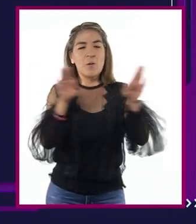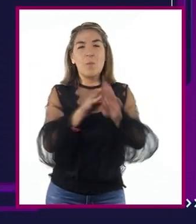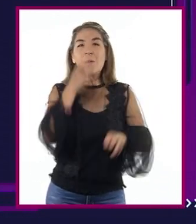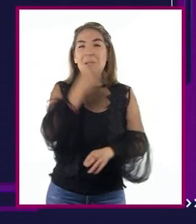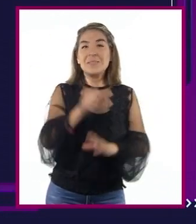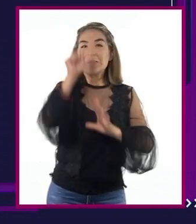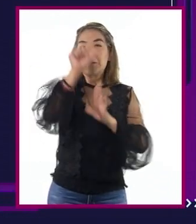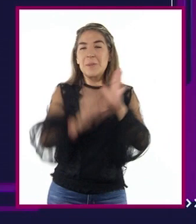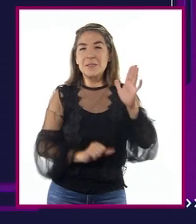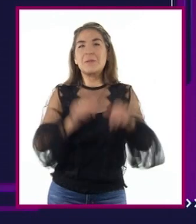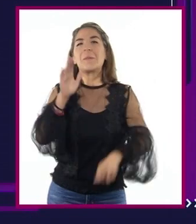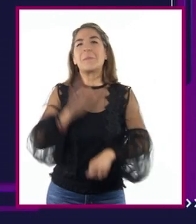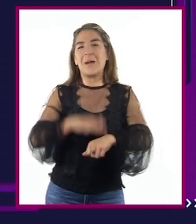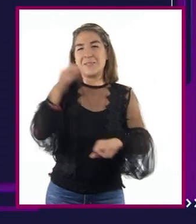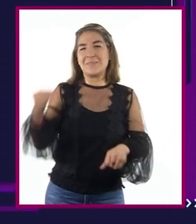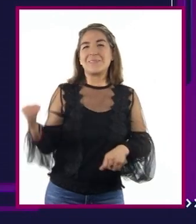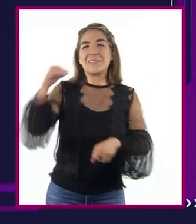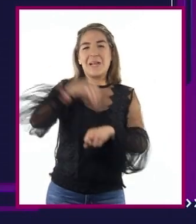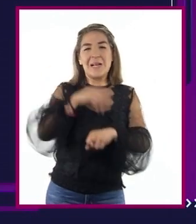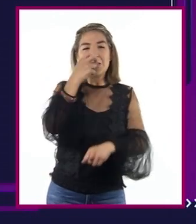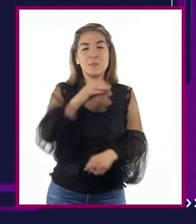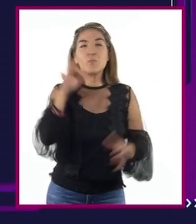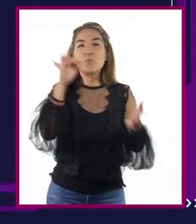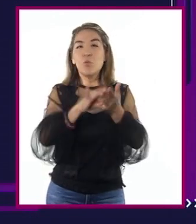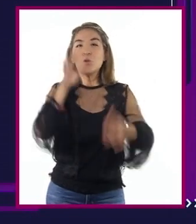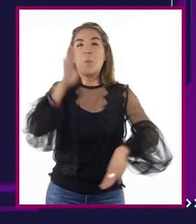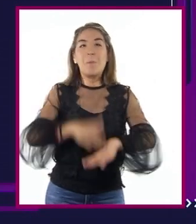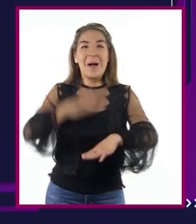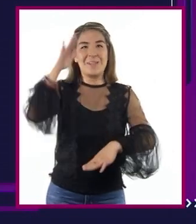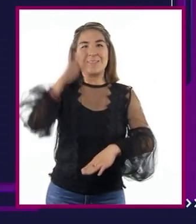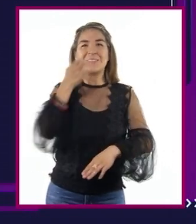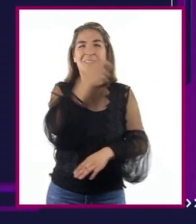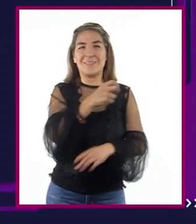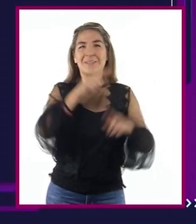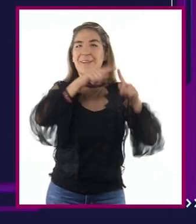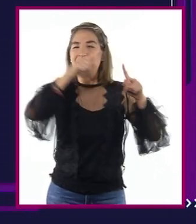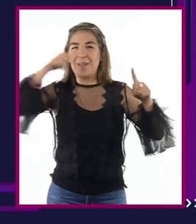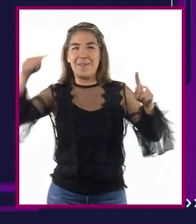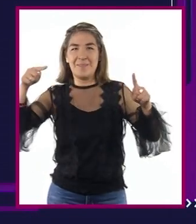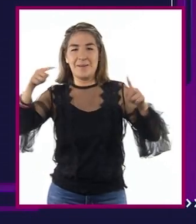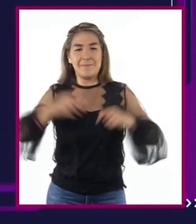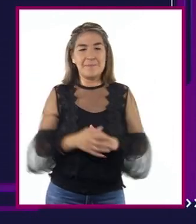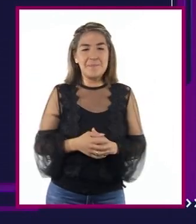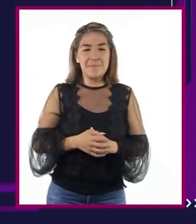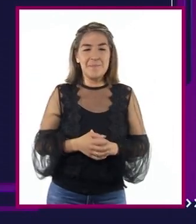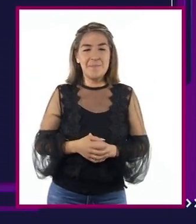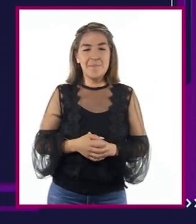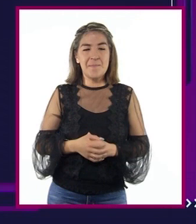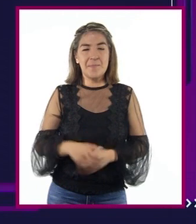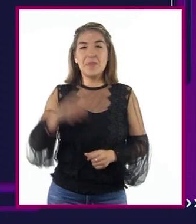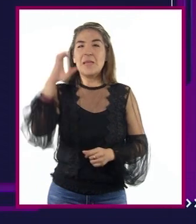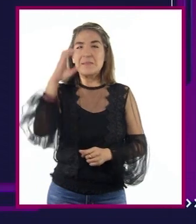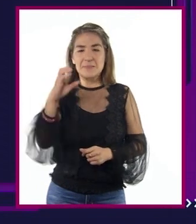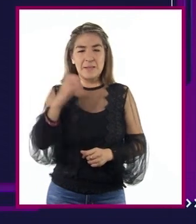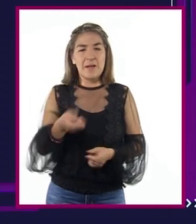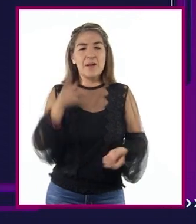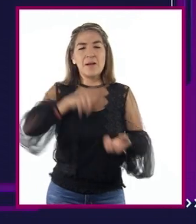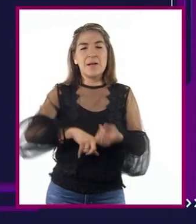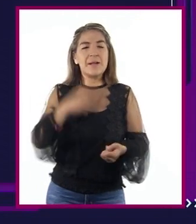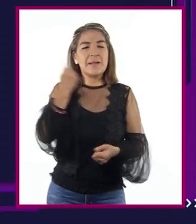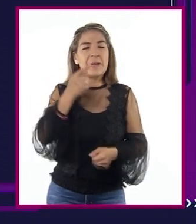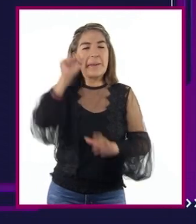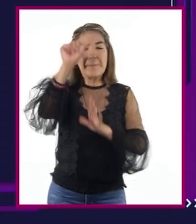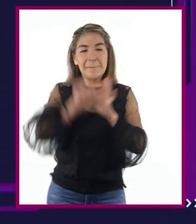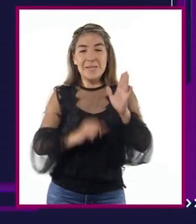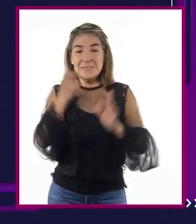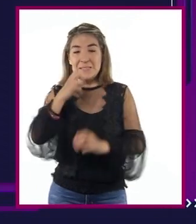mes al que se le corresponde el punto más alto de la gráfica. Inciso C. ¿En qué mes del año